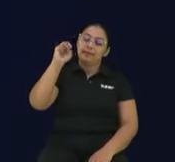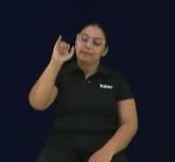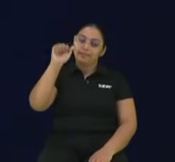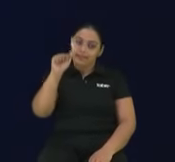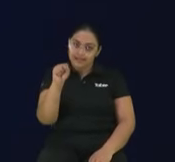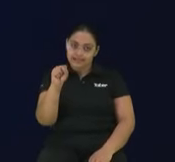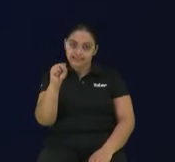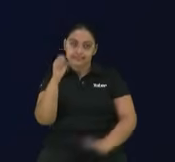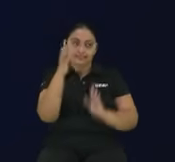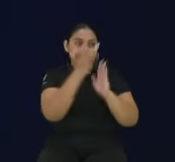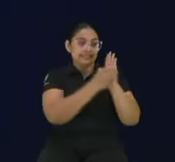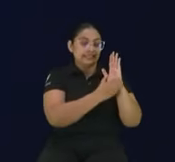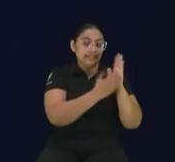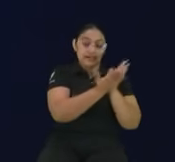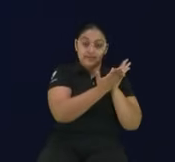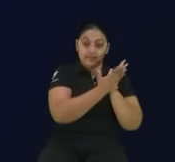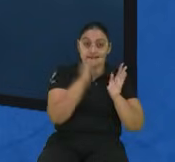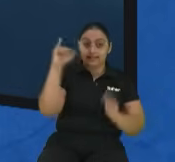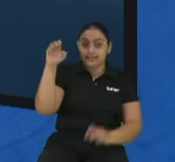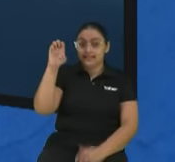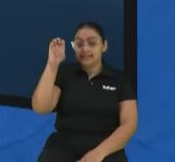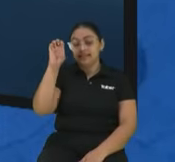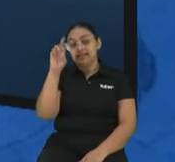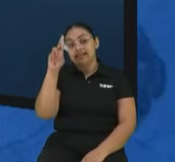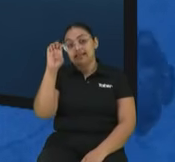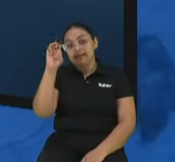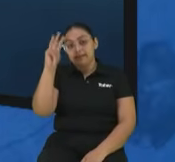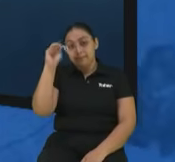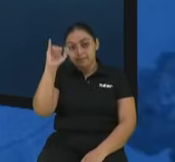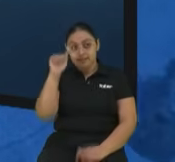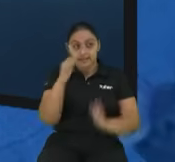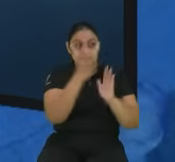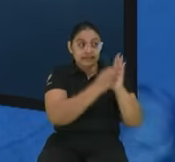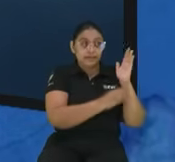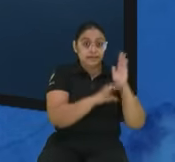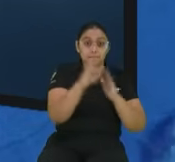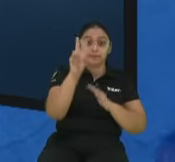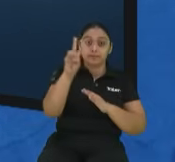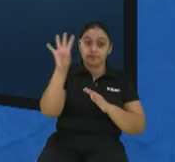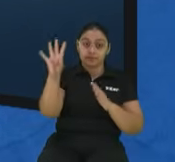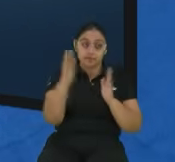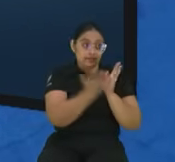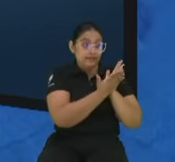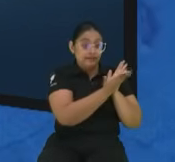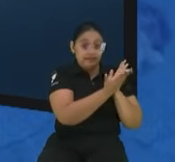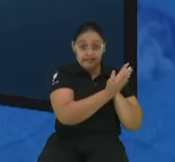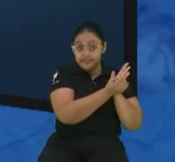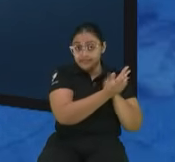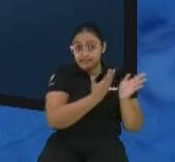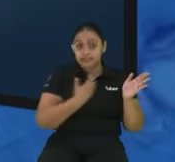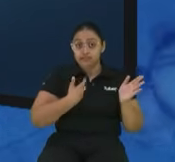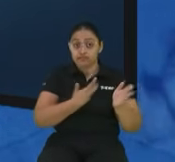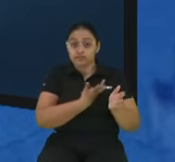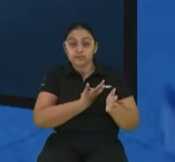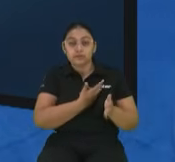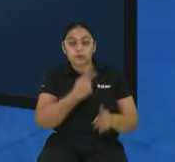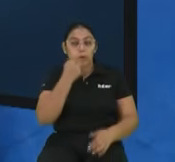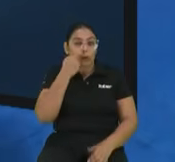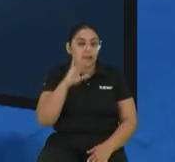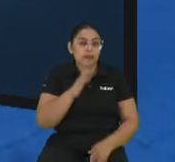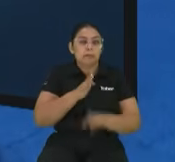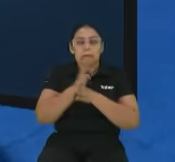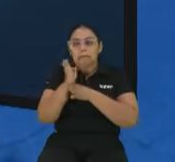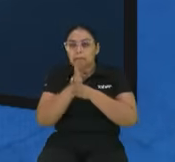vea las pantallas la palabra del señor dice así dijo Jehová no se alaba el sabio en su sabiduría o sea en su conocimiento en su título en